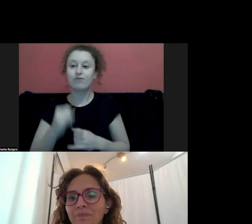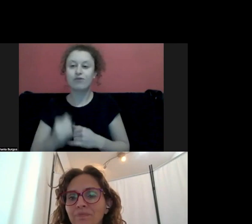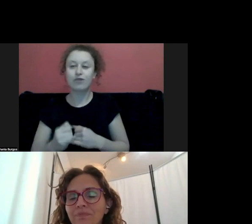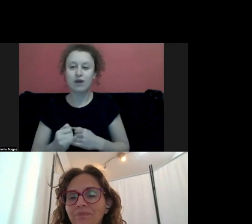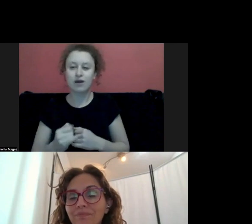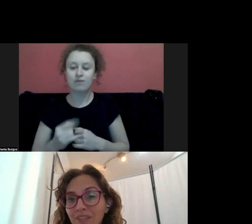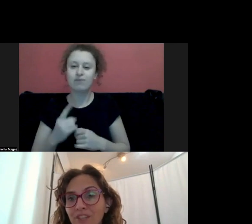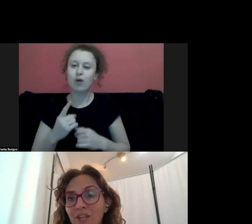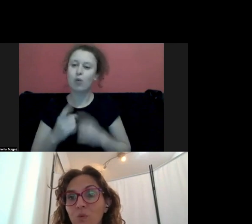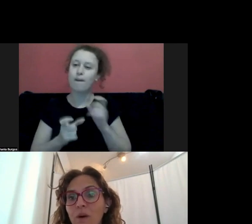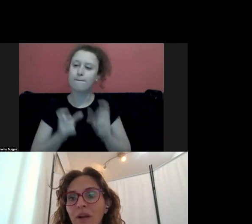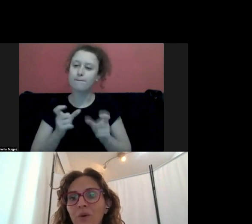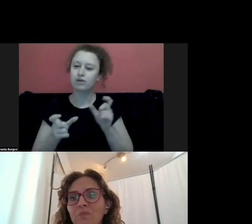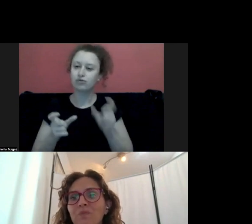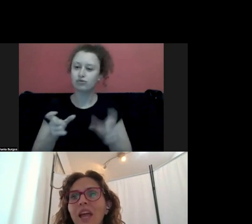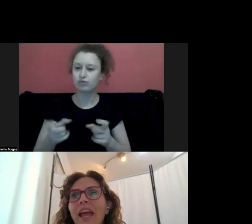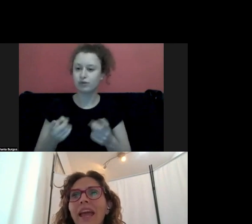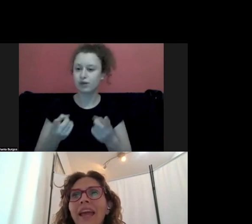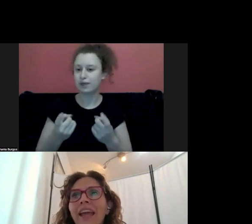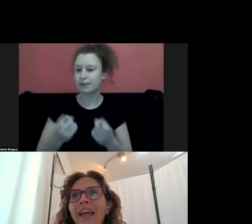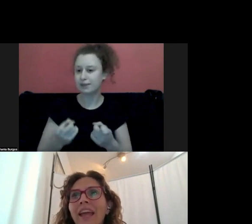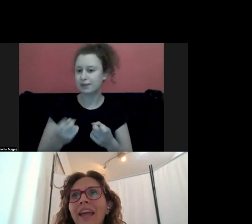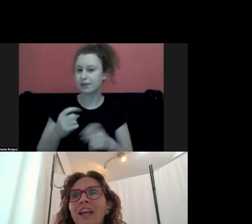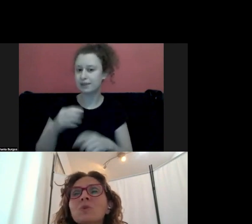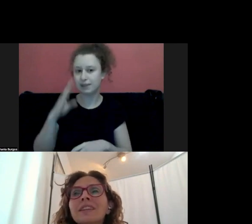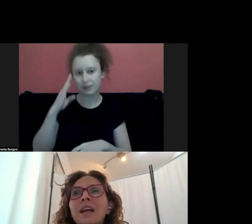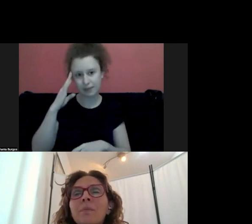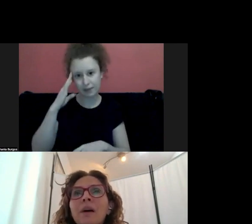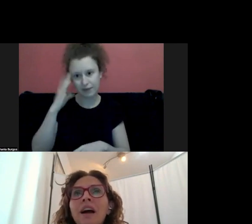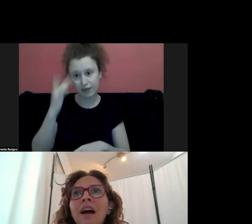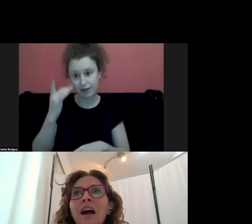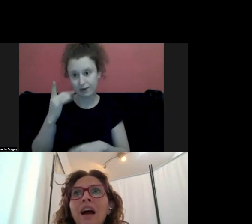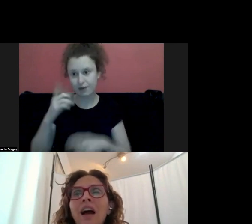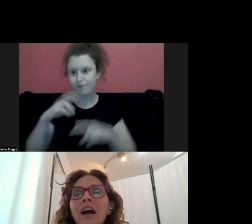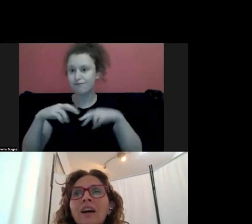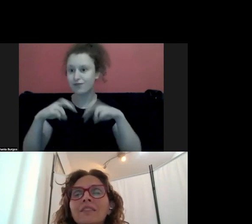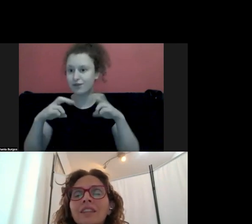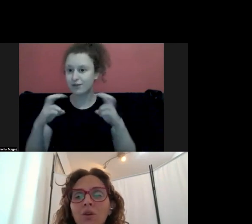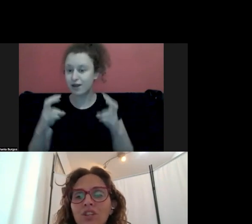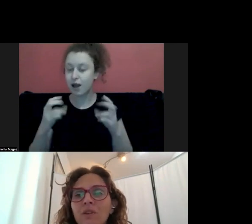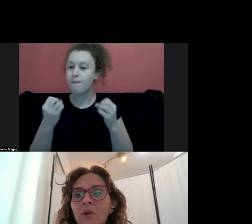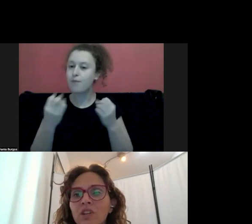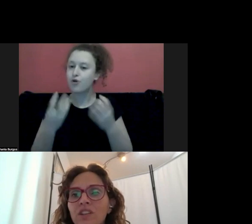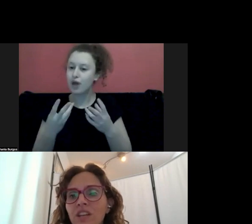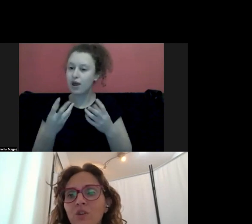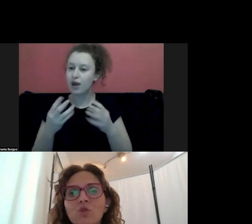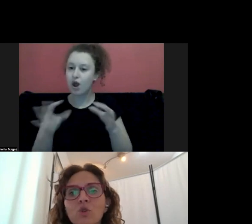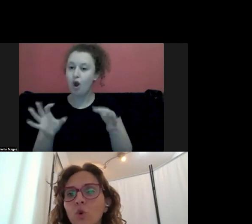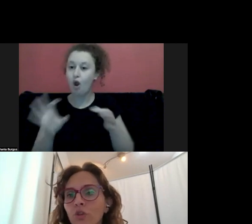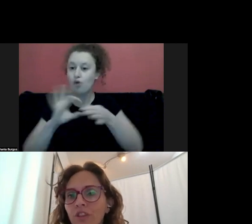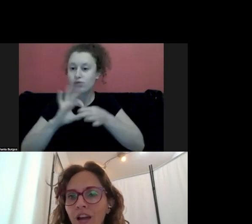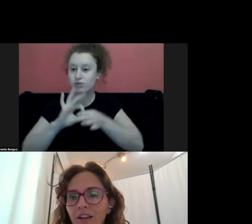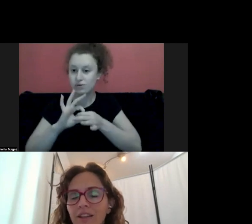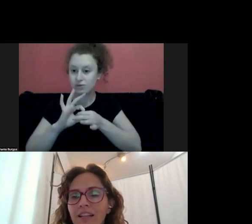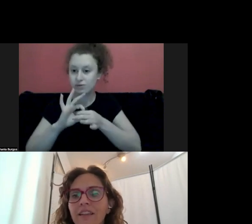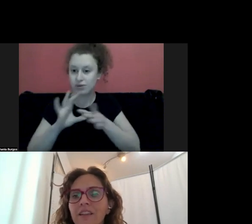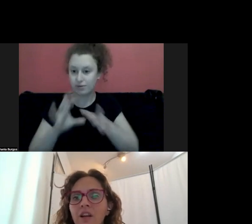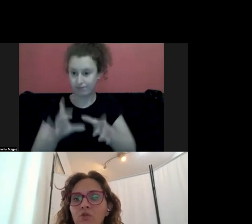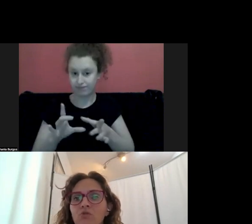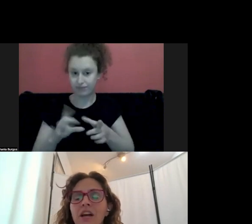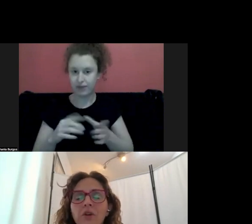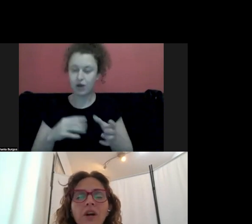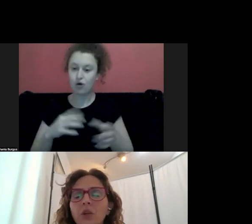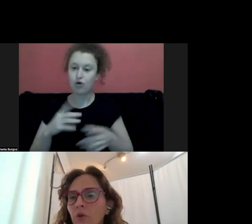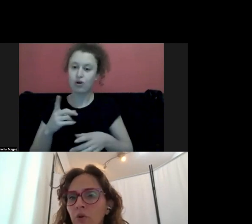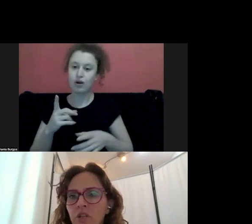lactancia del ser humano. Es una etapa de los 0 a los 6 años crucial en el